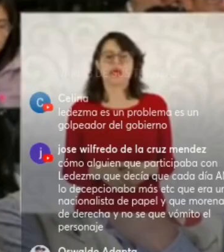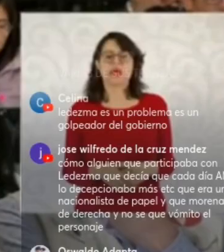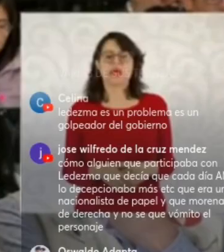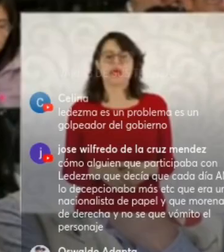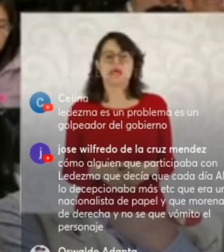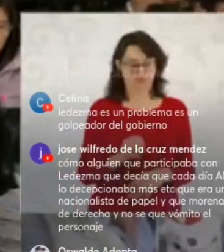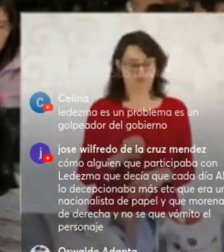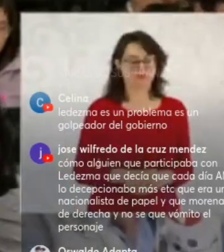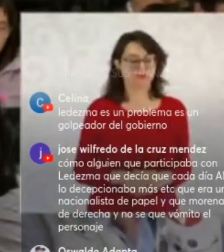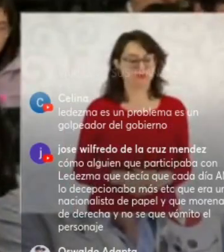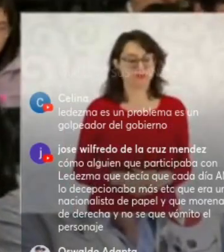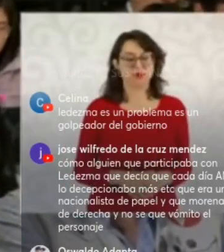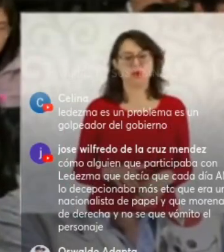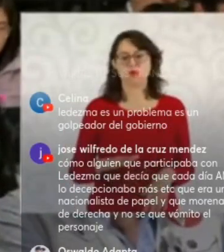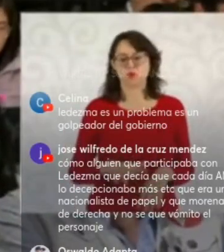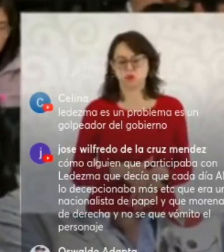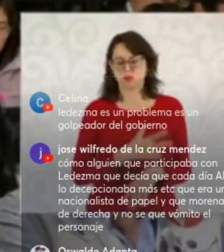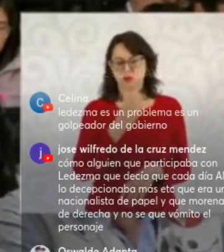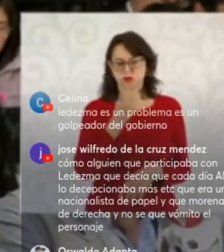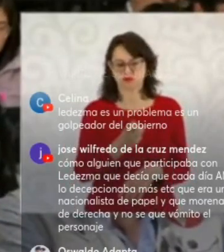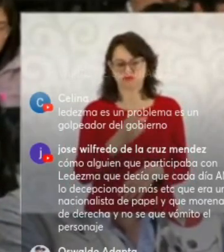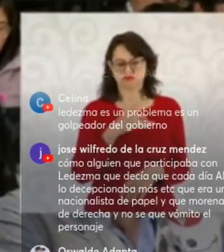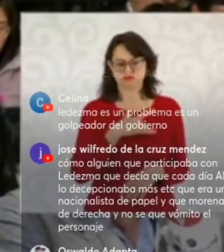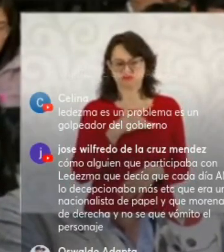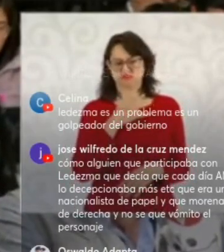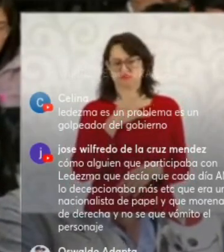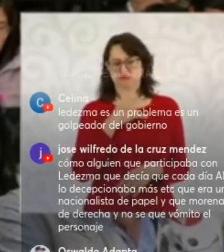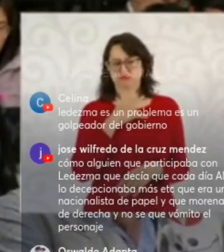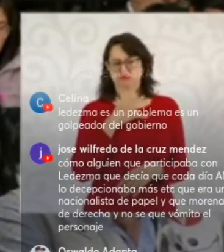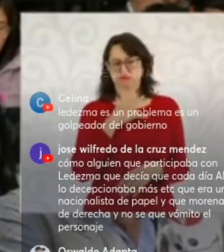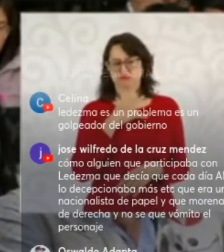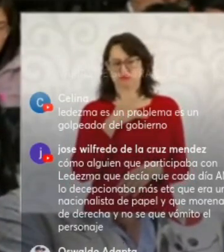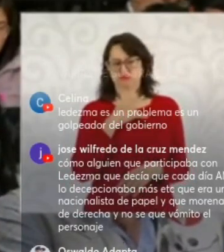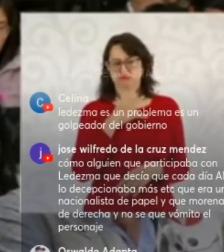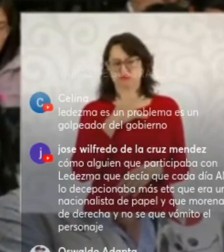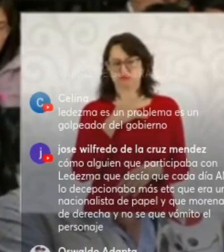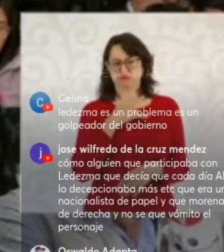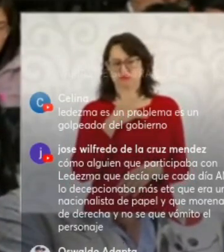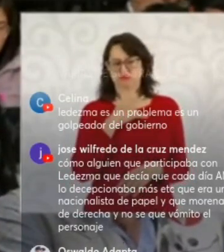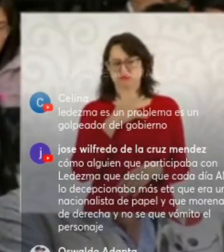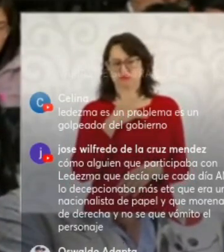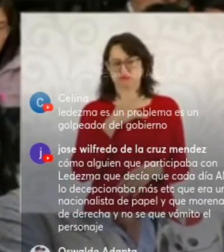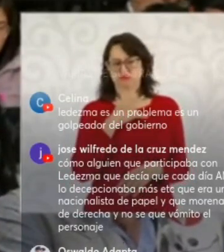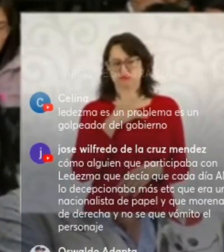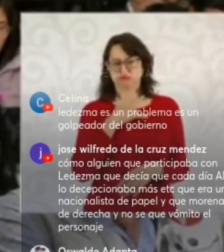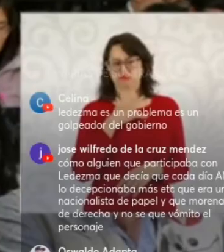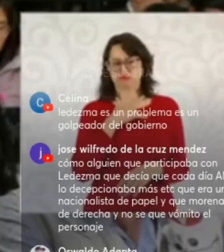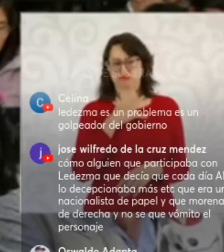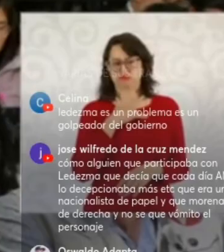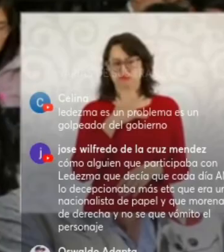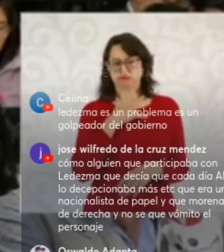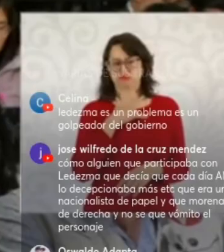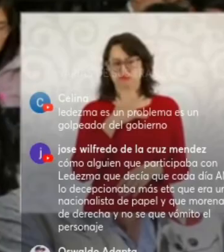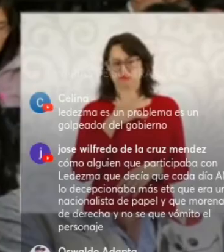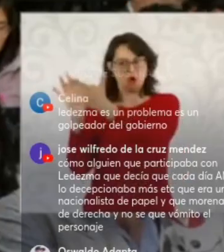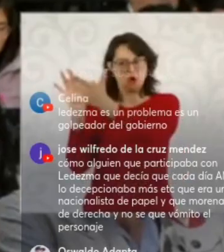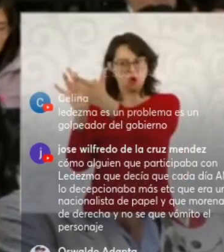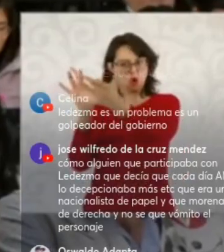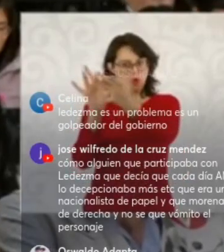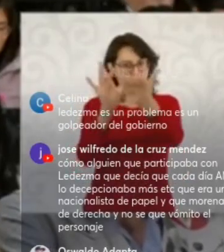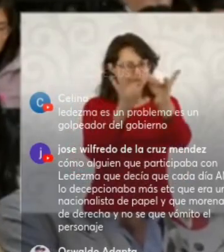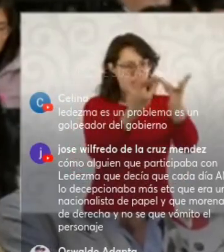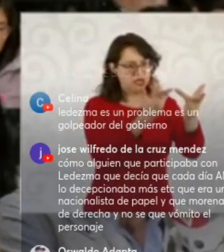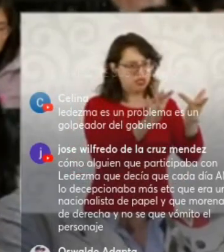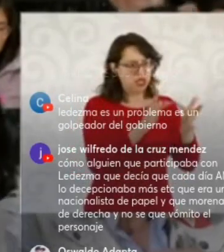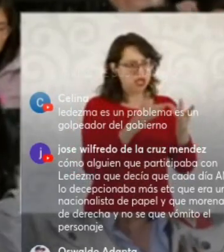minero. Por lo que de forma inmediata se establecieron canales de diálogo con los diferentes grupos